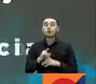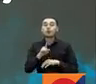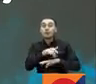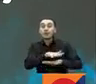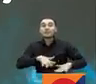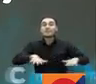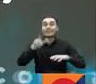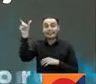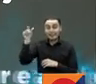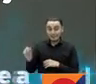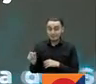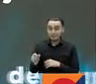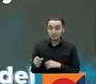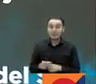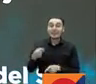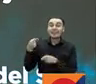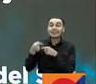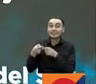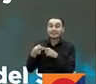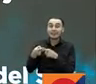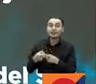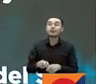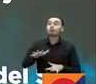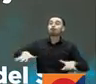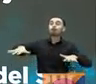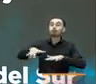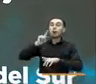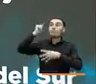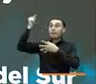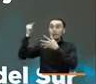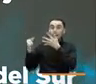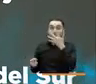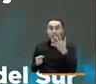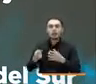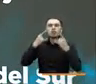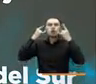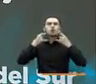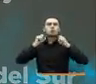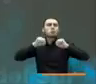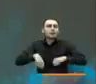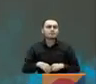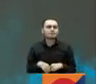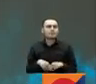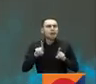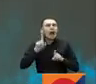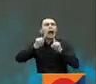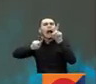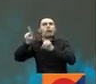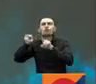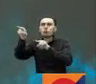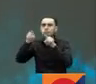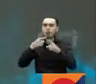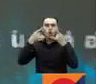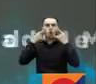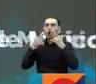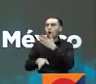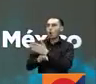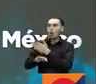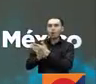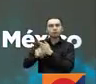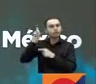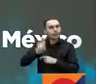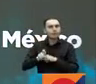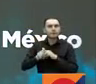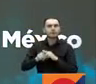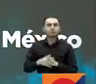Uruguay, Italia, Grecia y Corea del Sur. Pero también hay naciones donde su uso es obligatorio y solo en